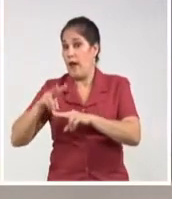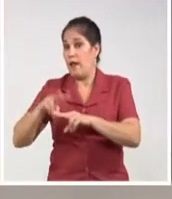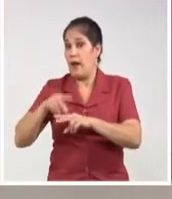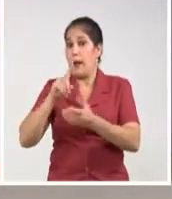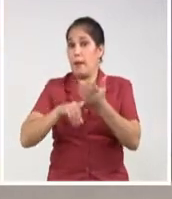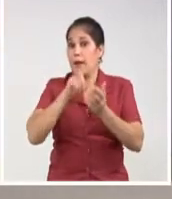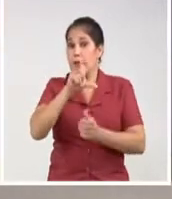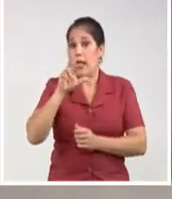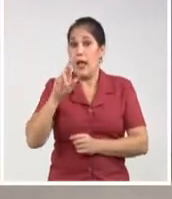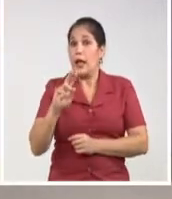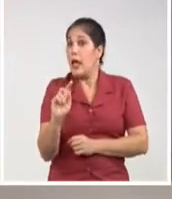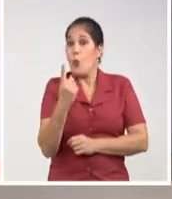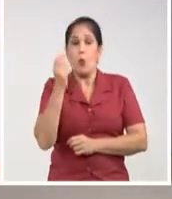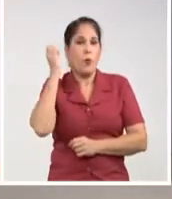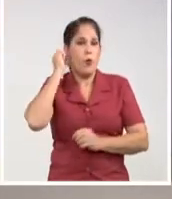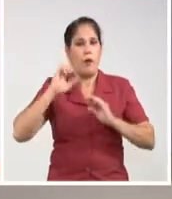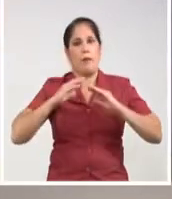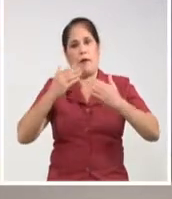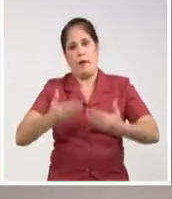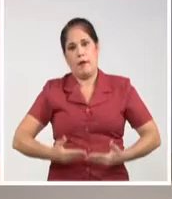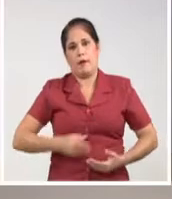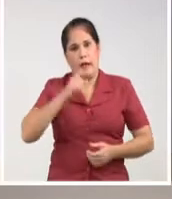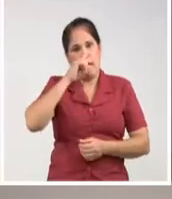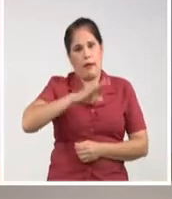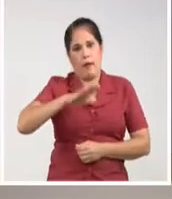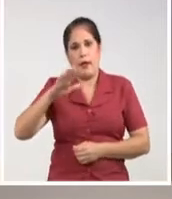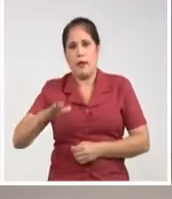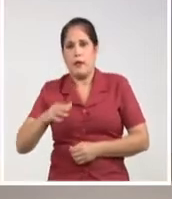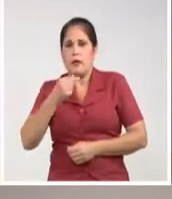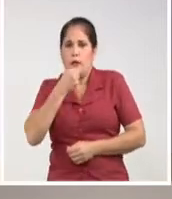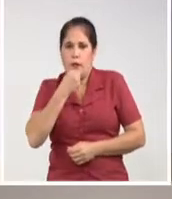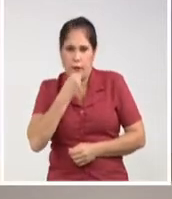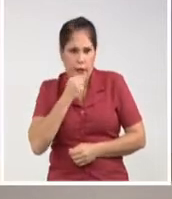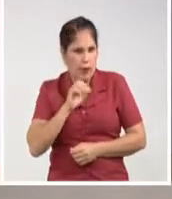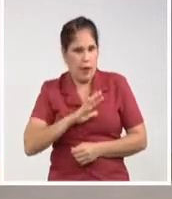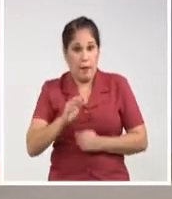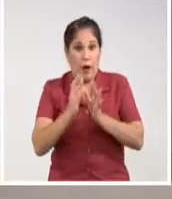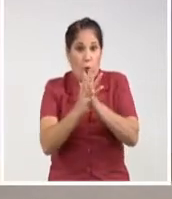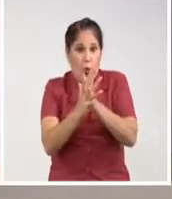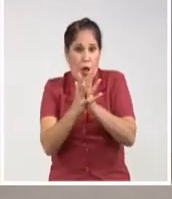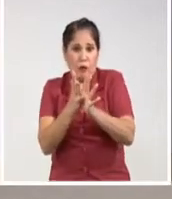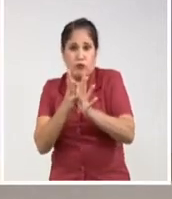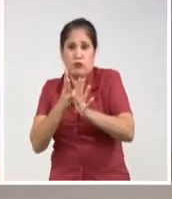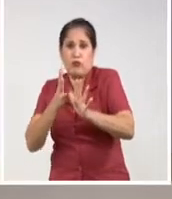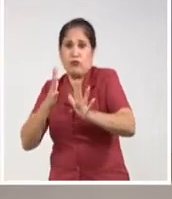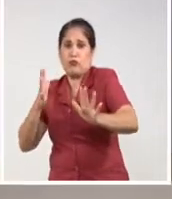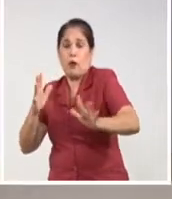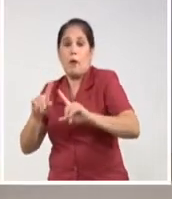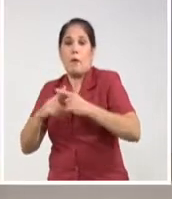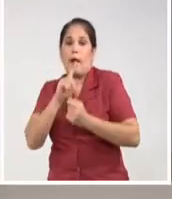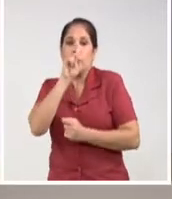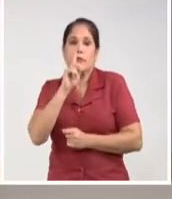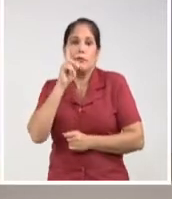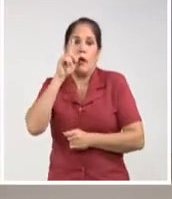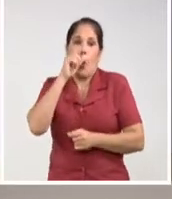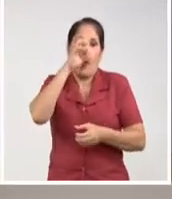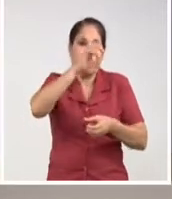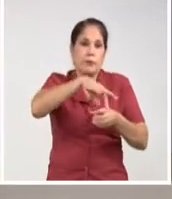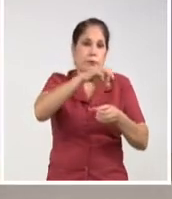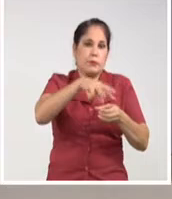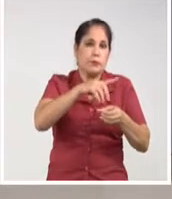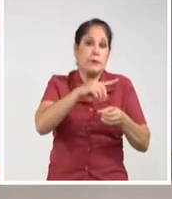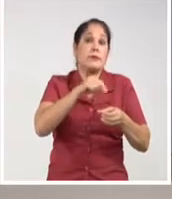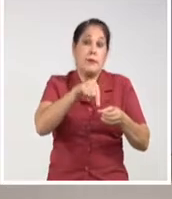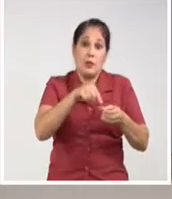PCR exclusivamente para embarazadas, niños y ancianos, y las colas eran enormes hasta para un test de antígeno, por lo que